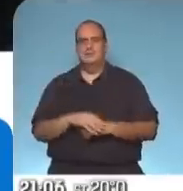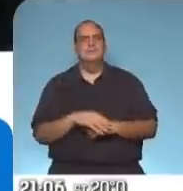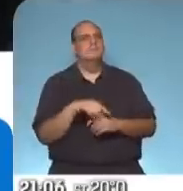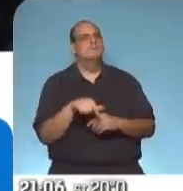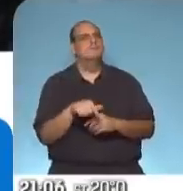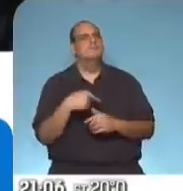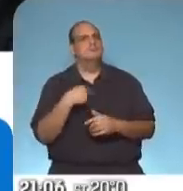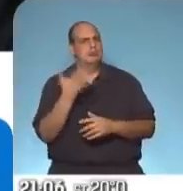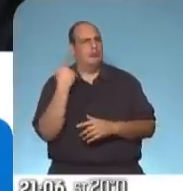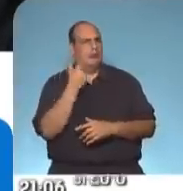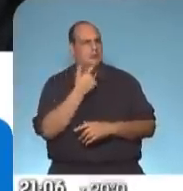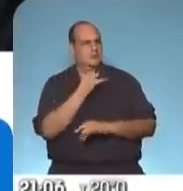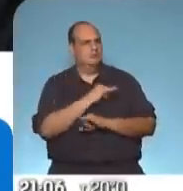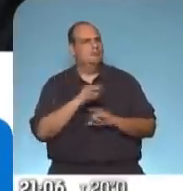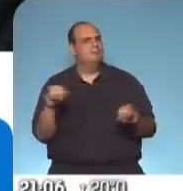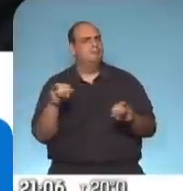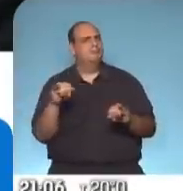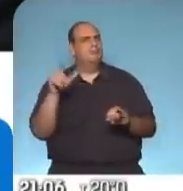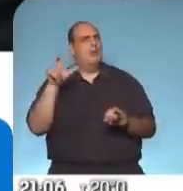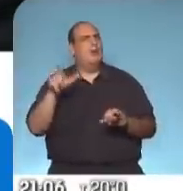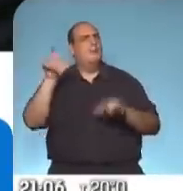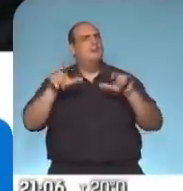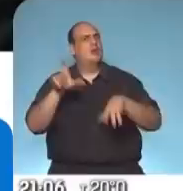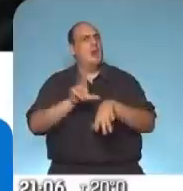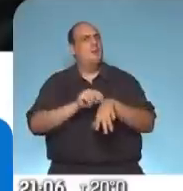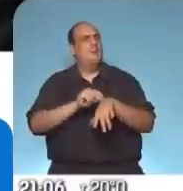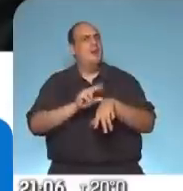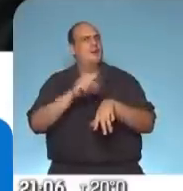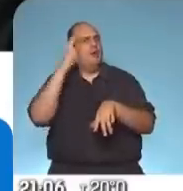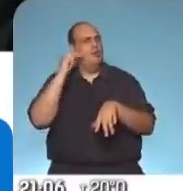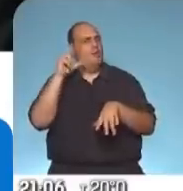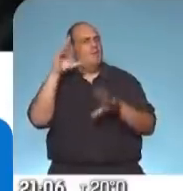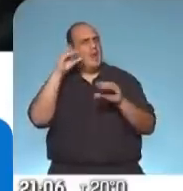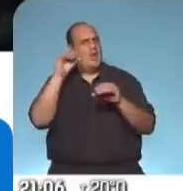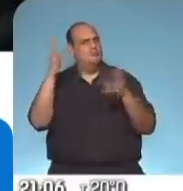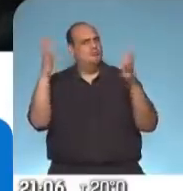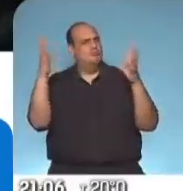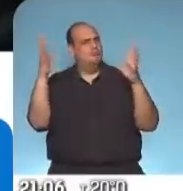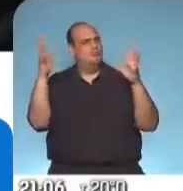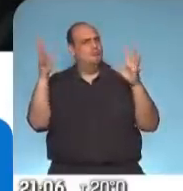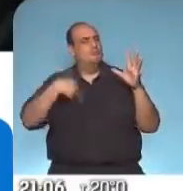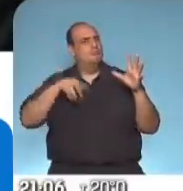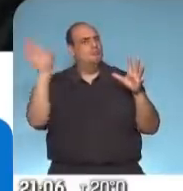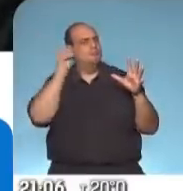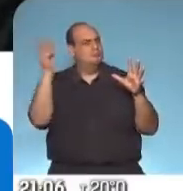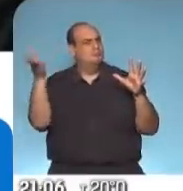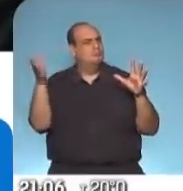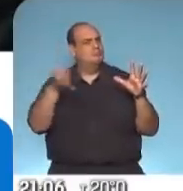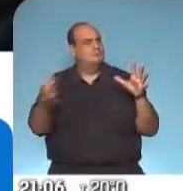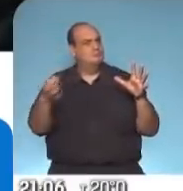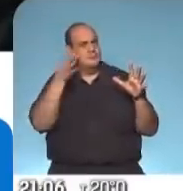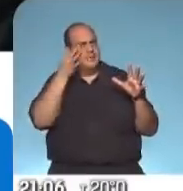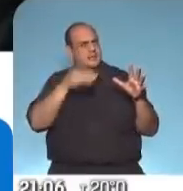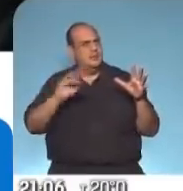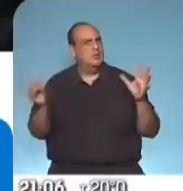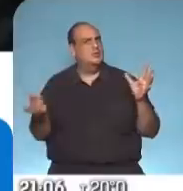teniendo la posibilidad, recién lo escuchábamos, Gabriel, de fondo, los aplausos a los médicos que se realizan todos los días a las 21 aquí en la República Argentina. Lo estábamos compartiendo en